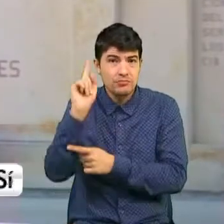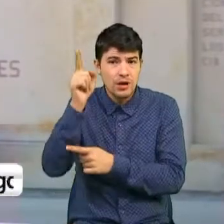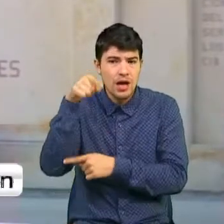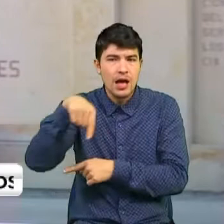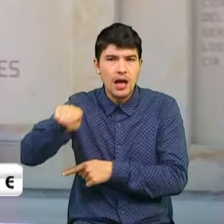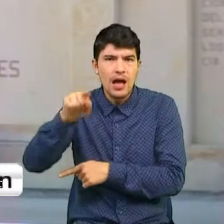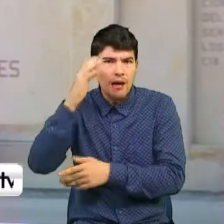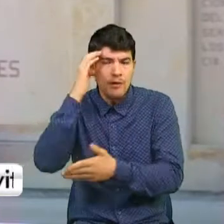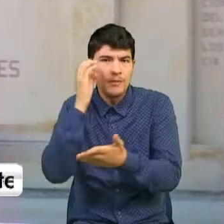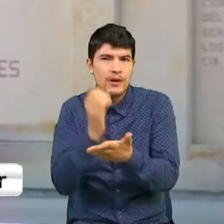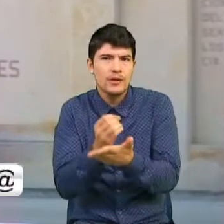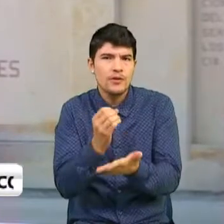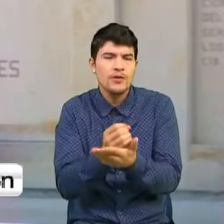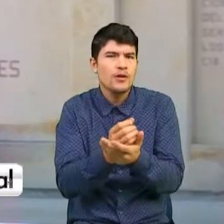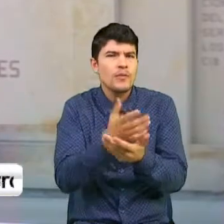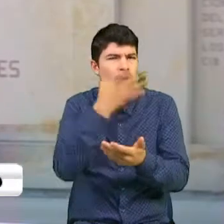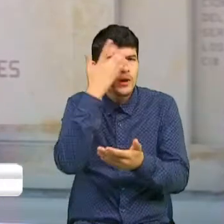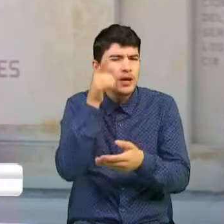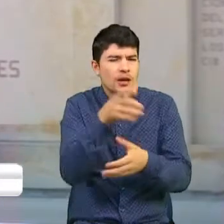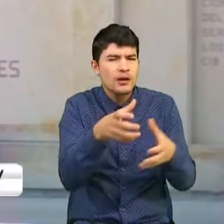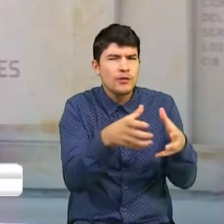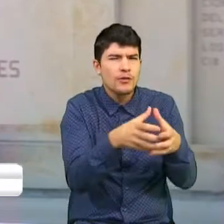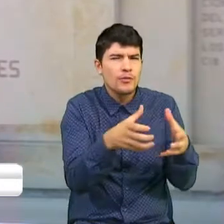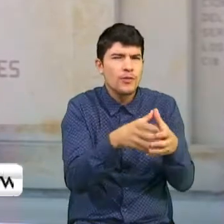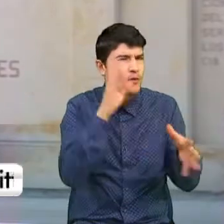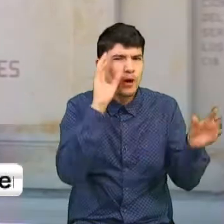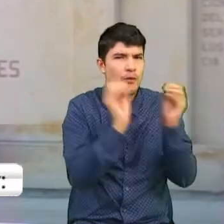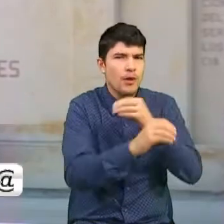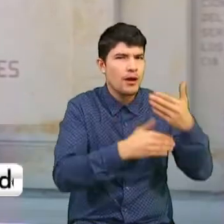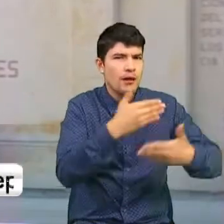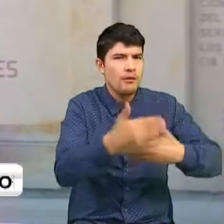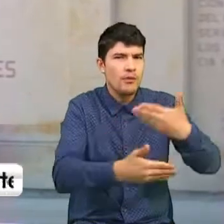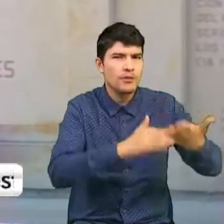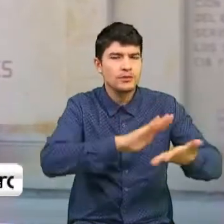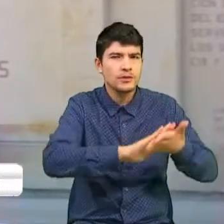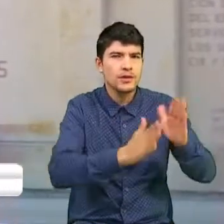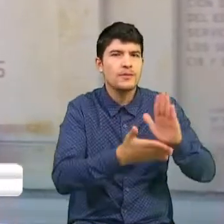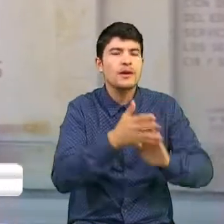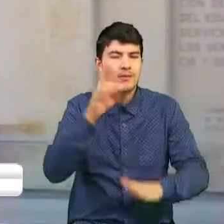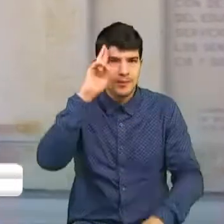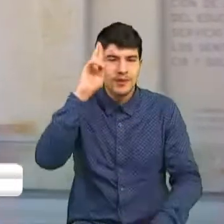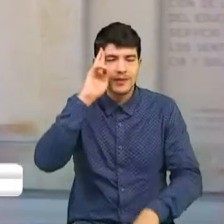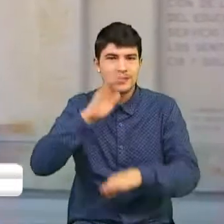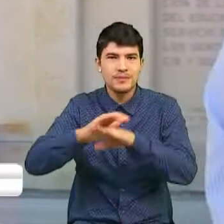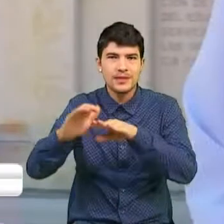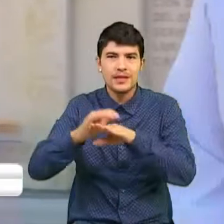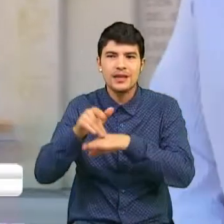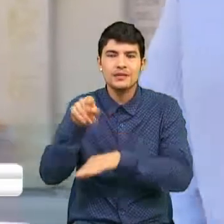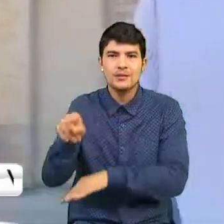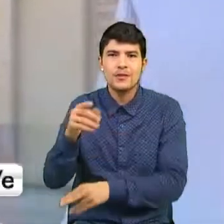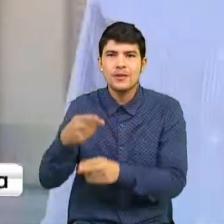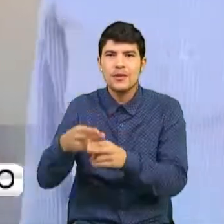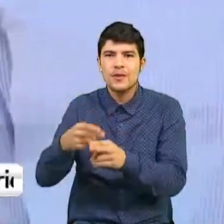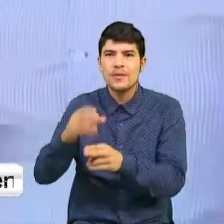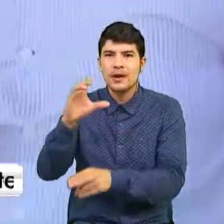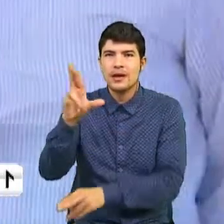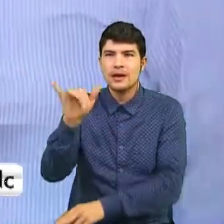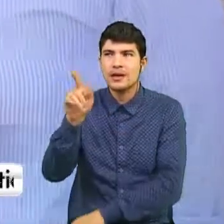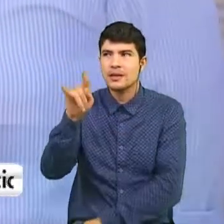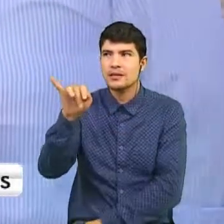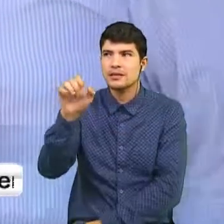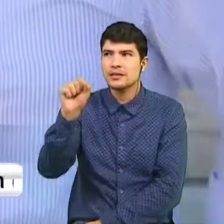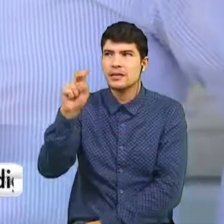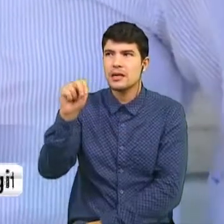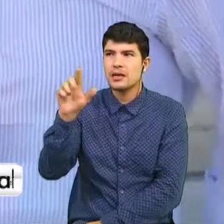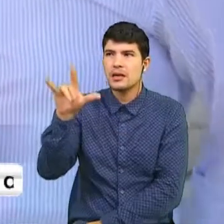disidentes de las farc el secuestro de un delegado de la 1 y para eso hemos invitado al politólogo cristian luna de la universidad el rosario